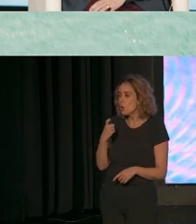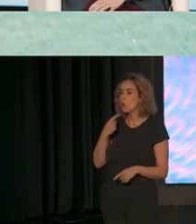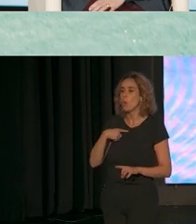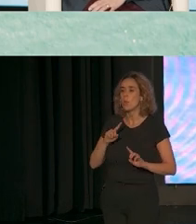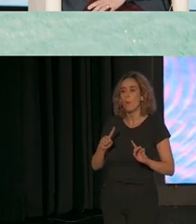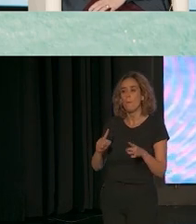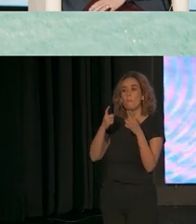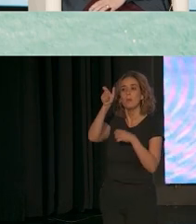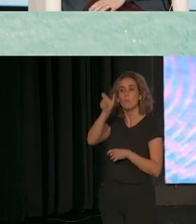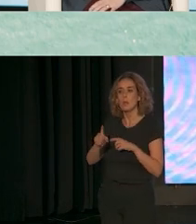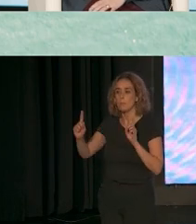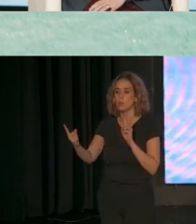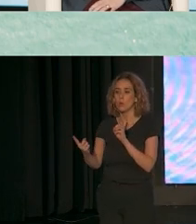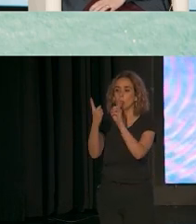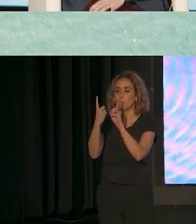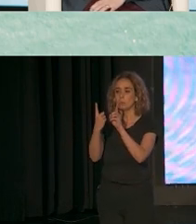vi escuchar